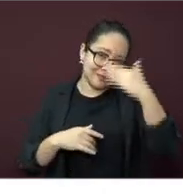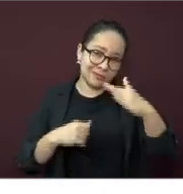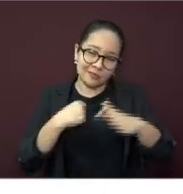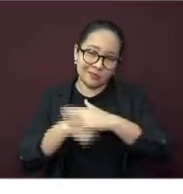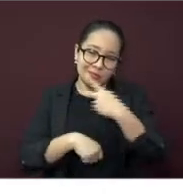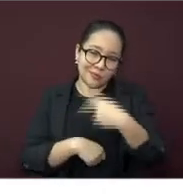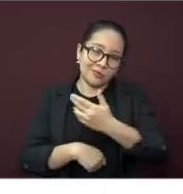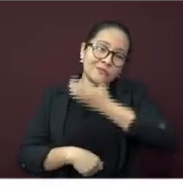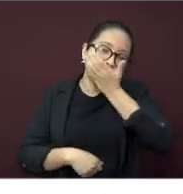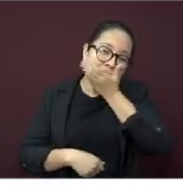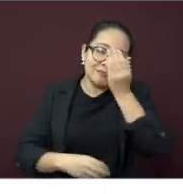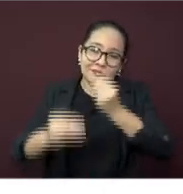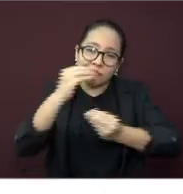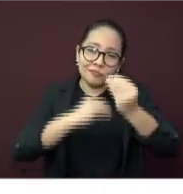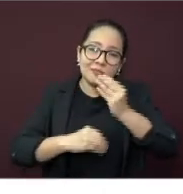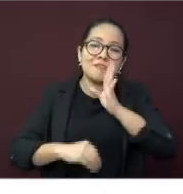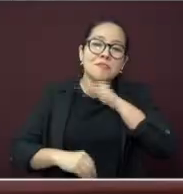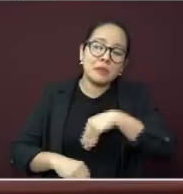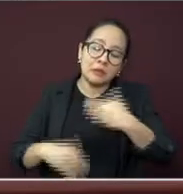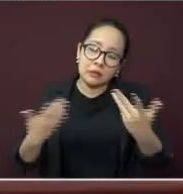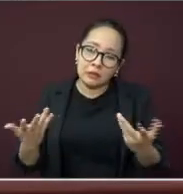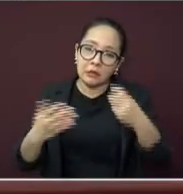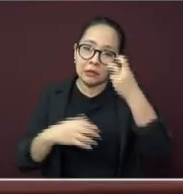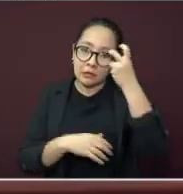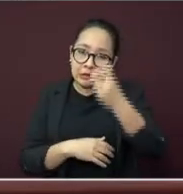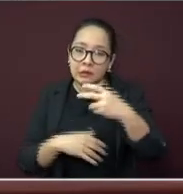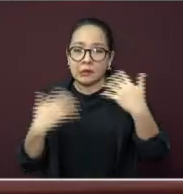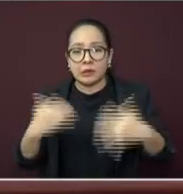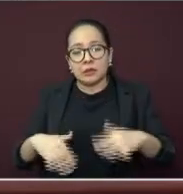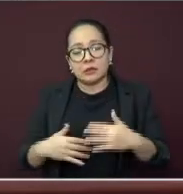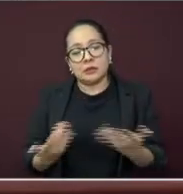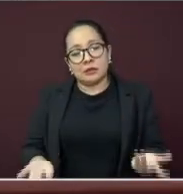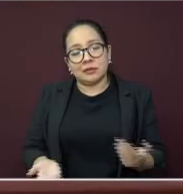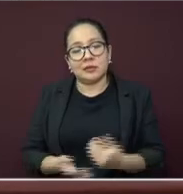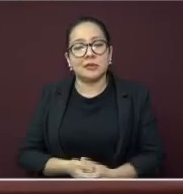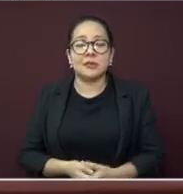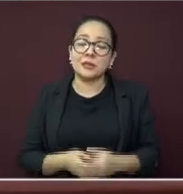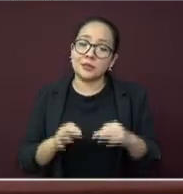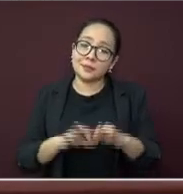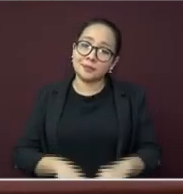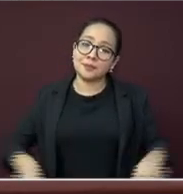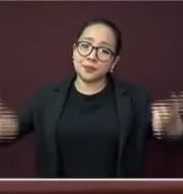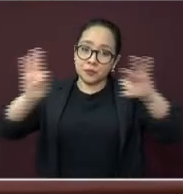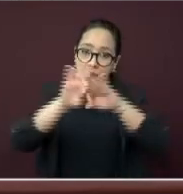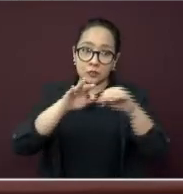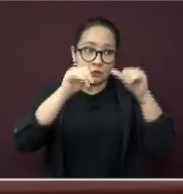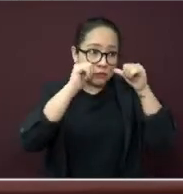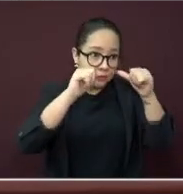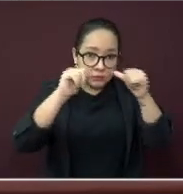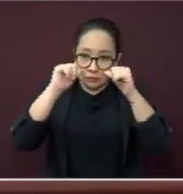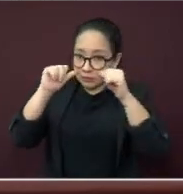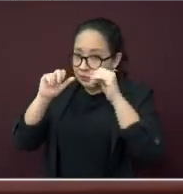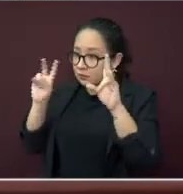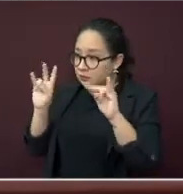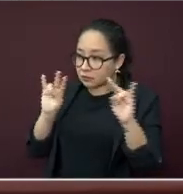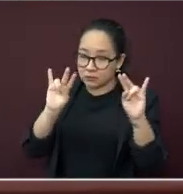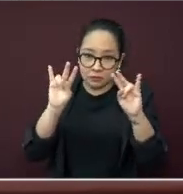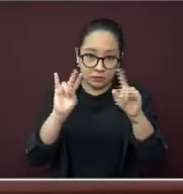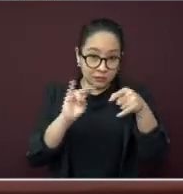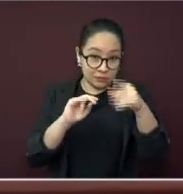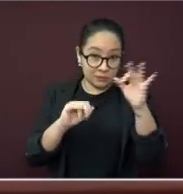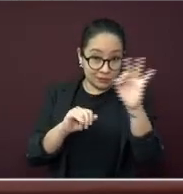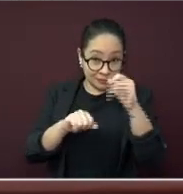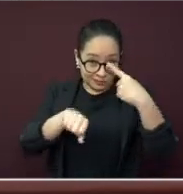de vida no saludables de ahí la importancia de estar atentos si tienes alguno de estos factores de riesgo